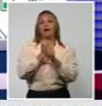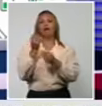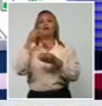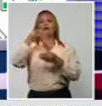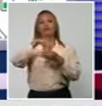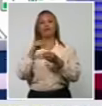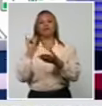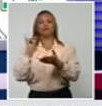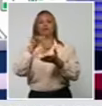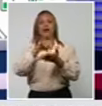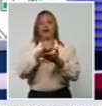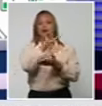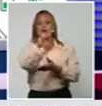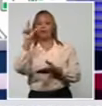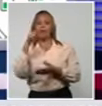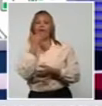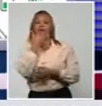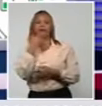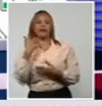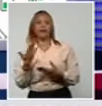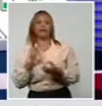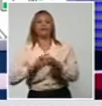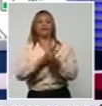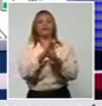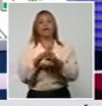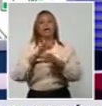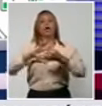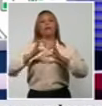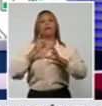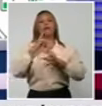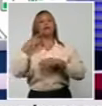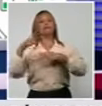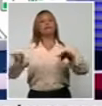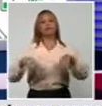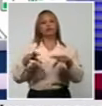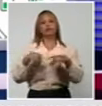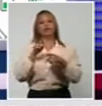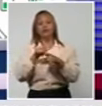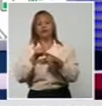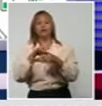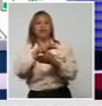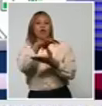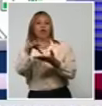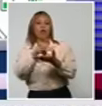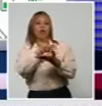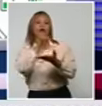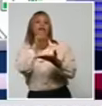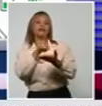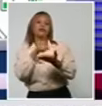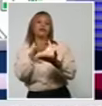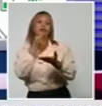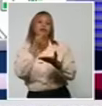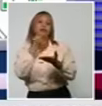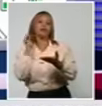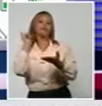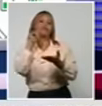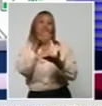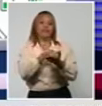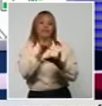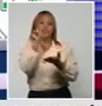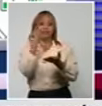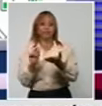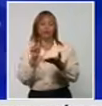la COVID-19 pues genere complejas situaciones en esos espacios y que puedan arribar al país personas